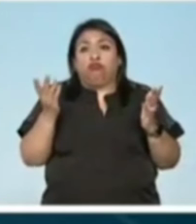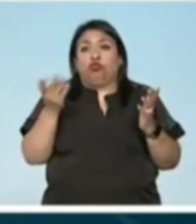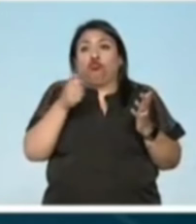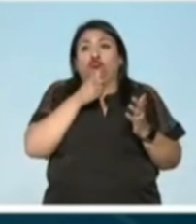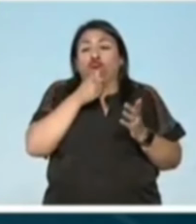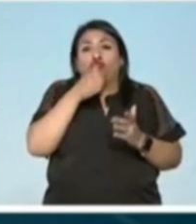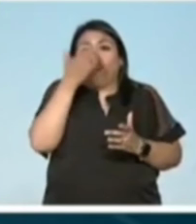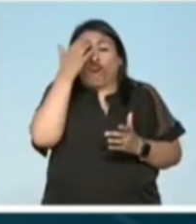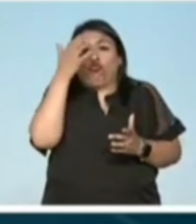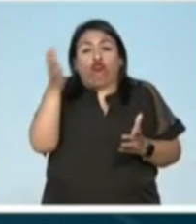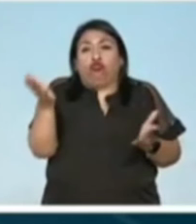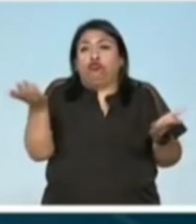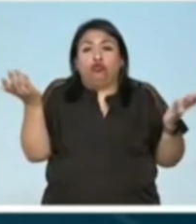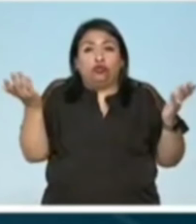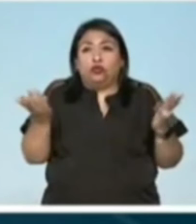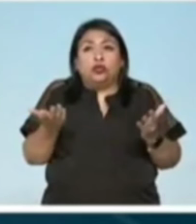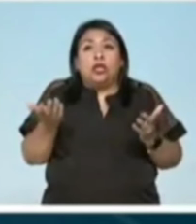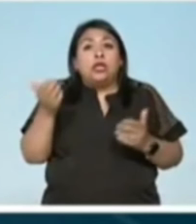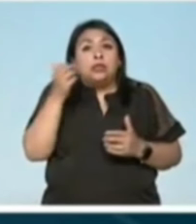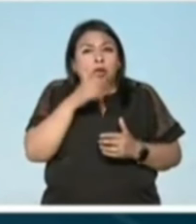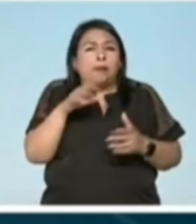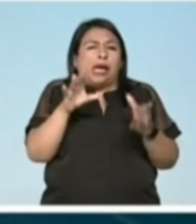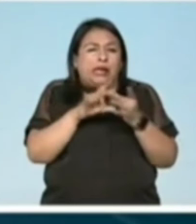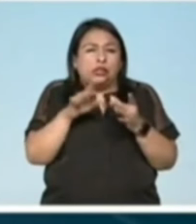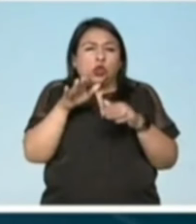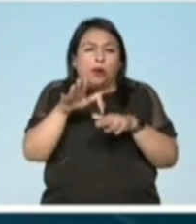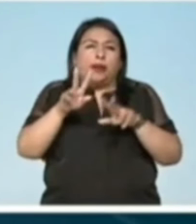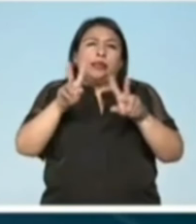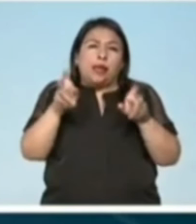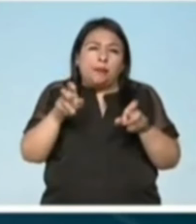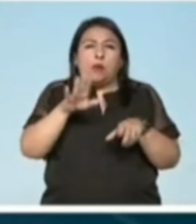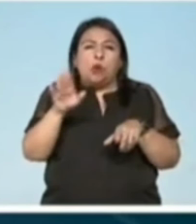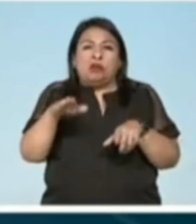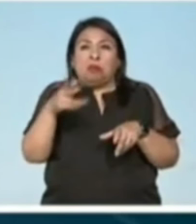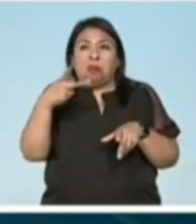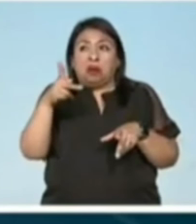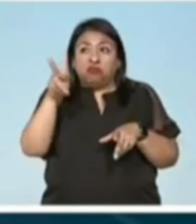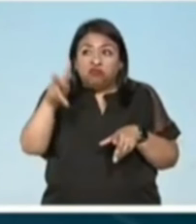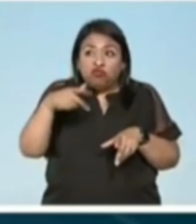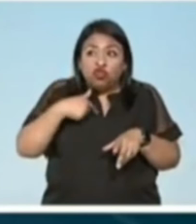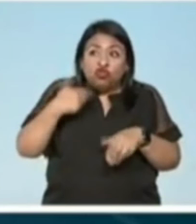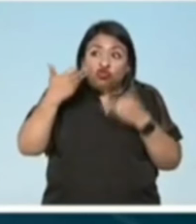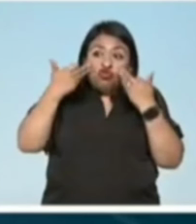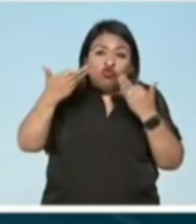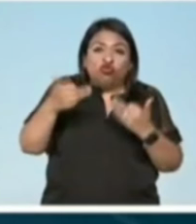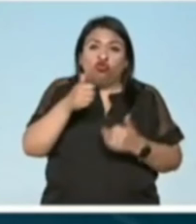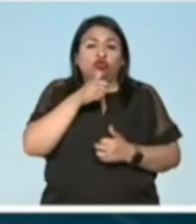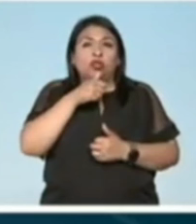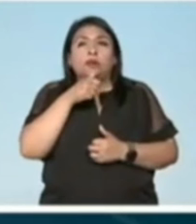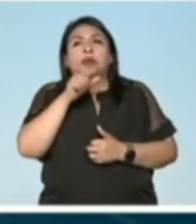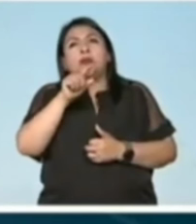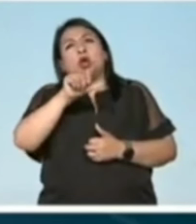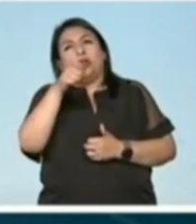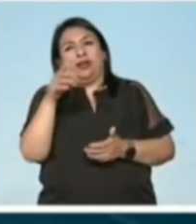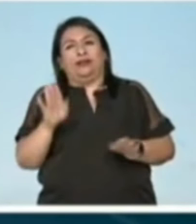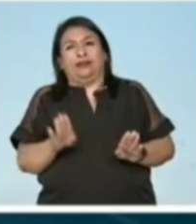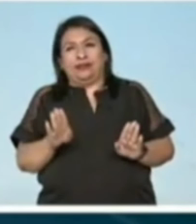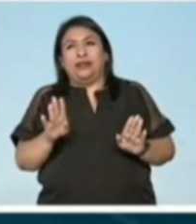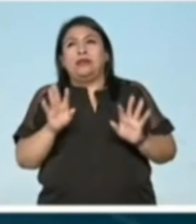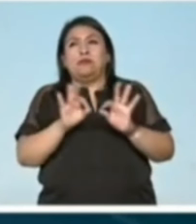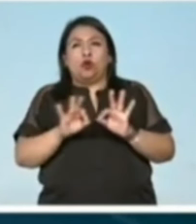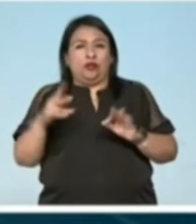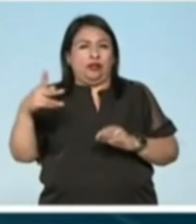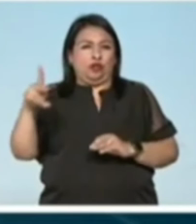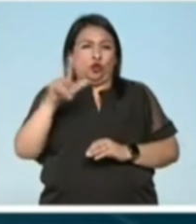inexplorado, ¿no? Que no conocemos, del cual siempre hablamos, pero no tenemos ninguna certeza. Habla de otro aspecto que también era